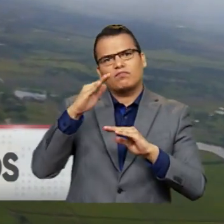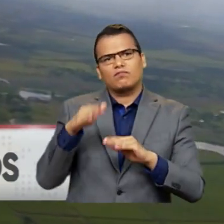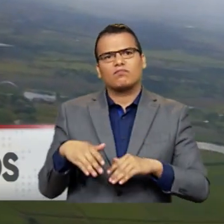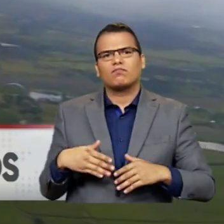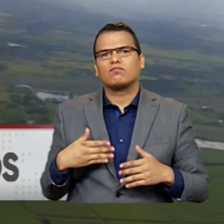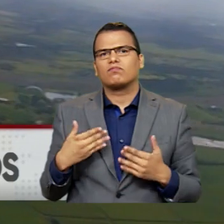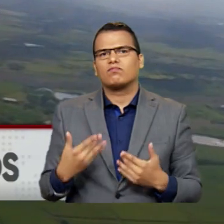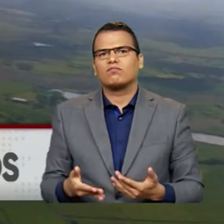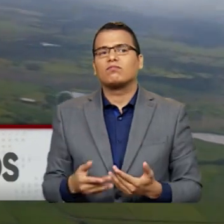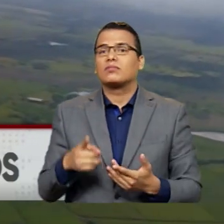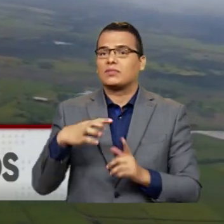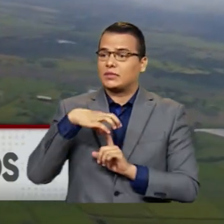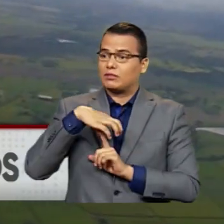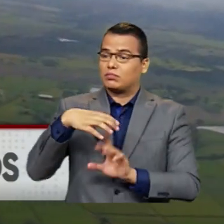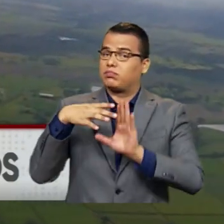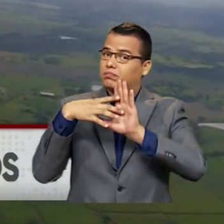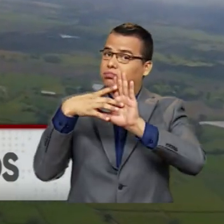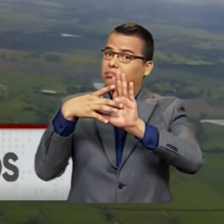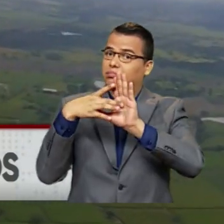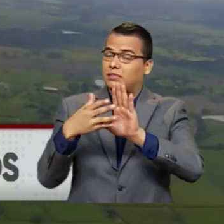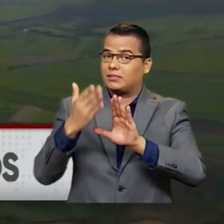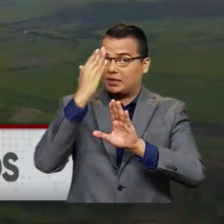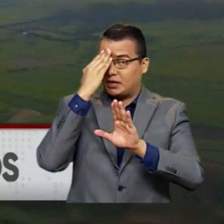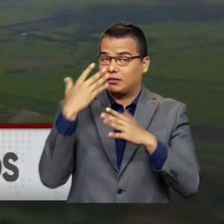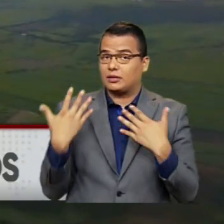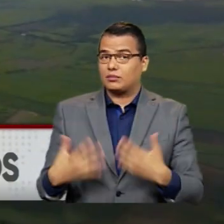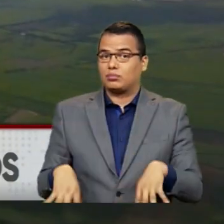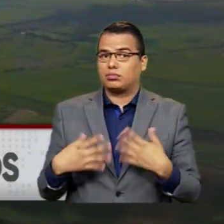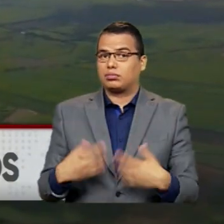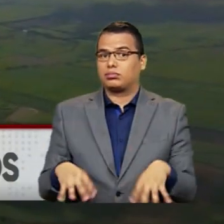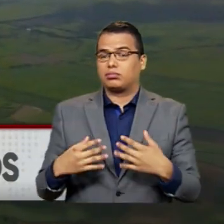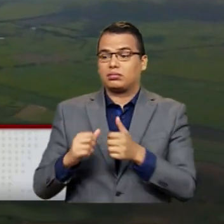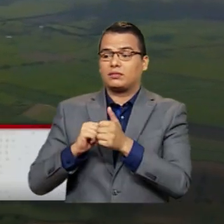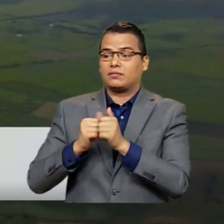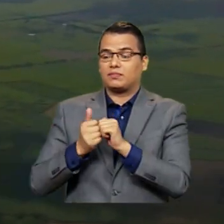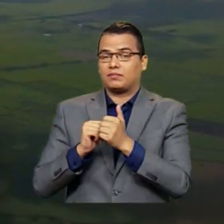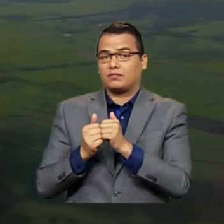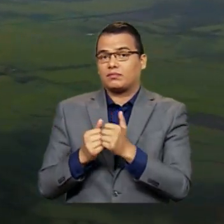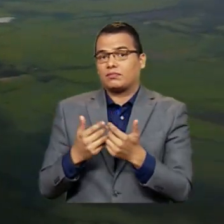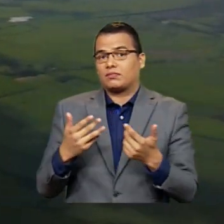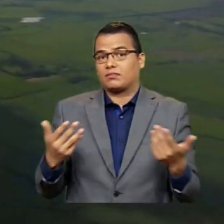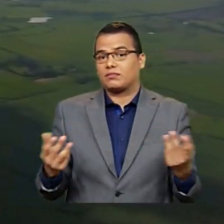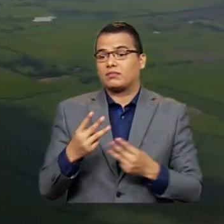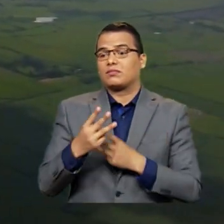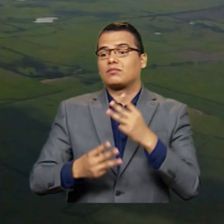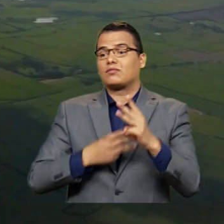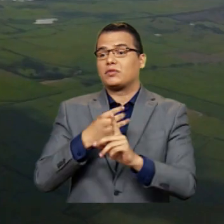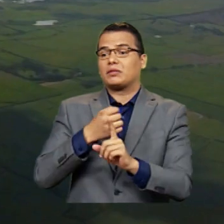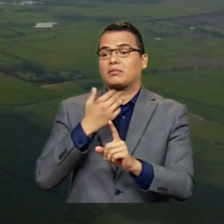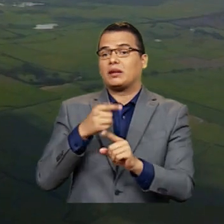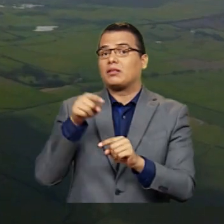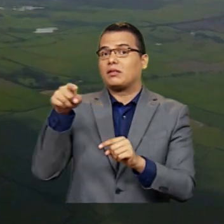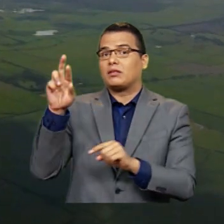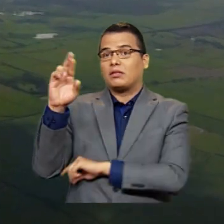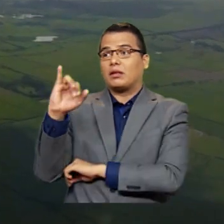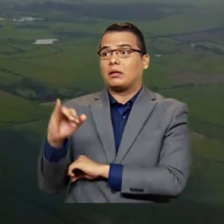la promoción del parapente, deporte que convierte a Roldanillo en epicentro mundial gracias a sus fuertes vientos.